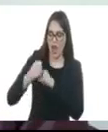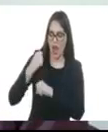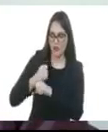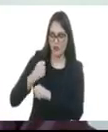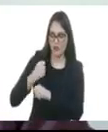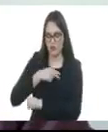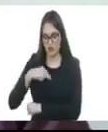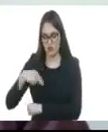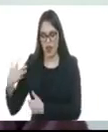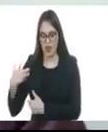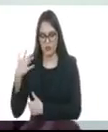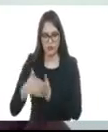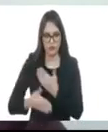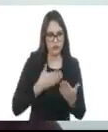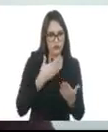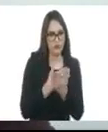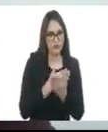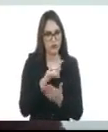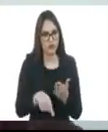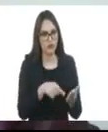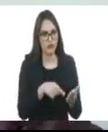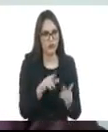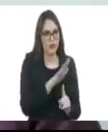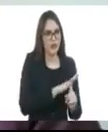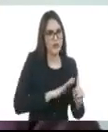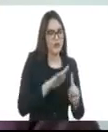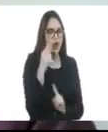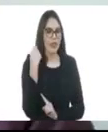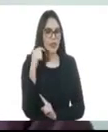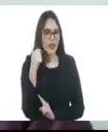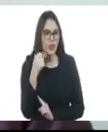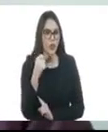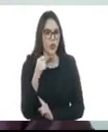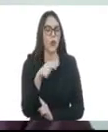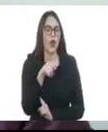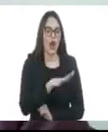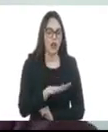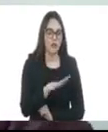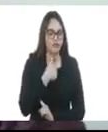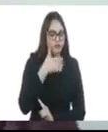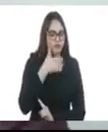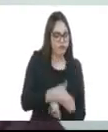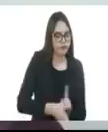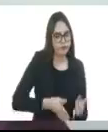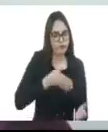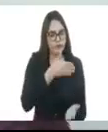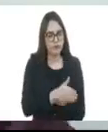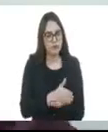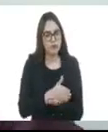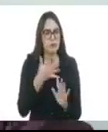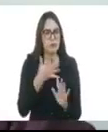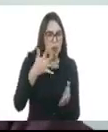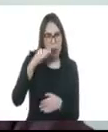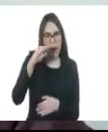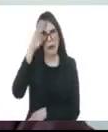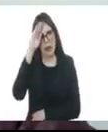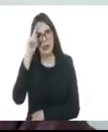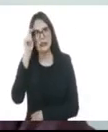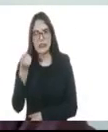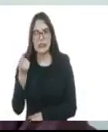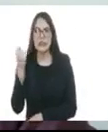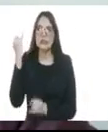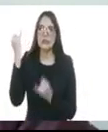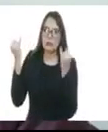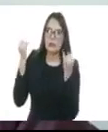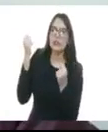a Tabasco, al poblado de Ayapan, y sí íbamos nosotros con una idea de lo que íbamos a encontrar, más o menos llevábamos